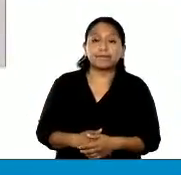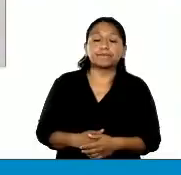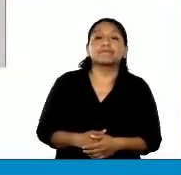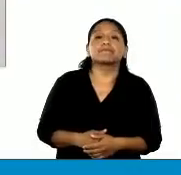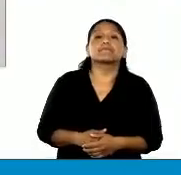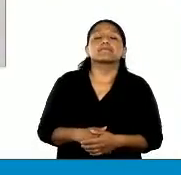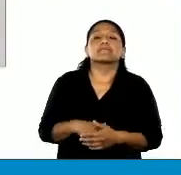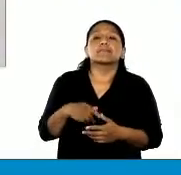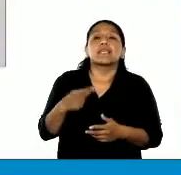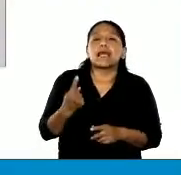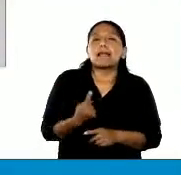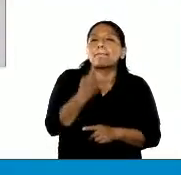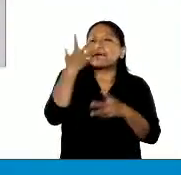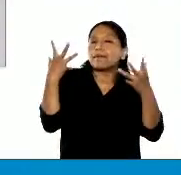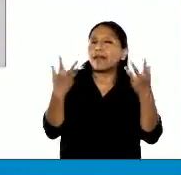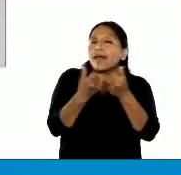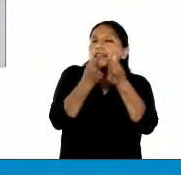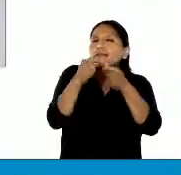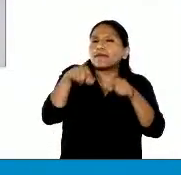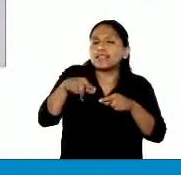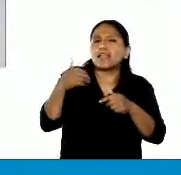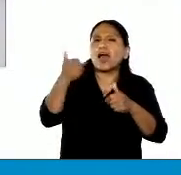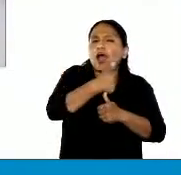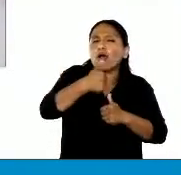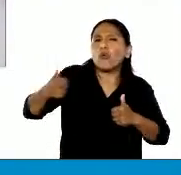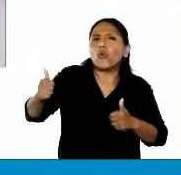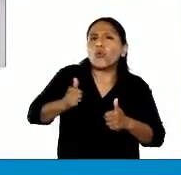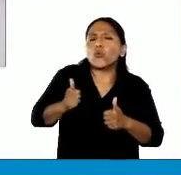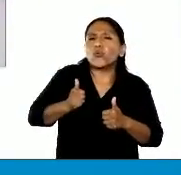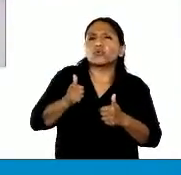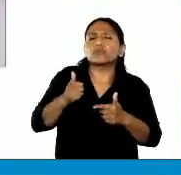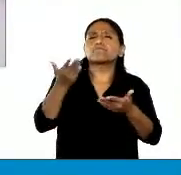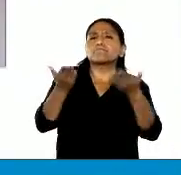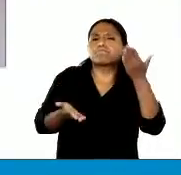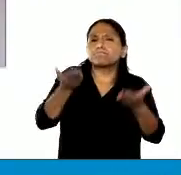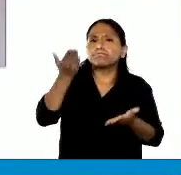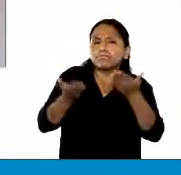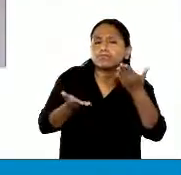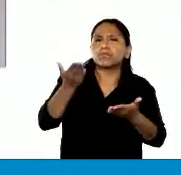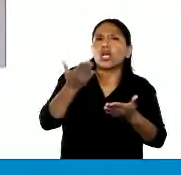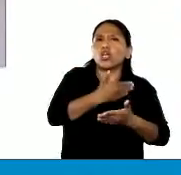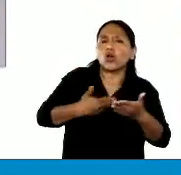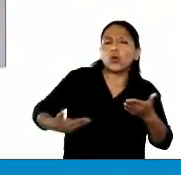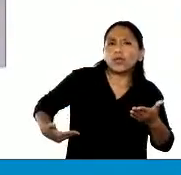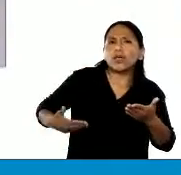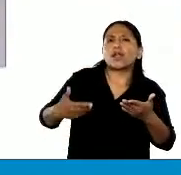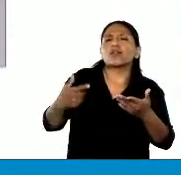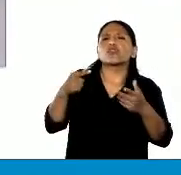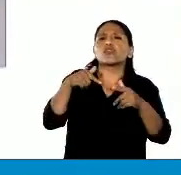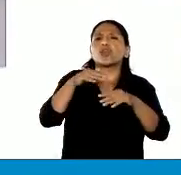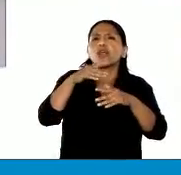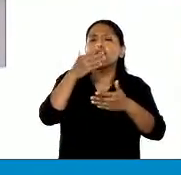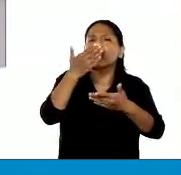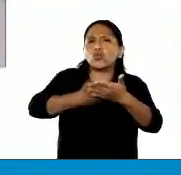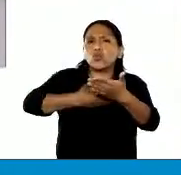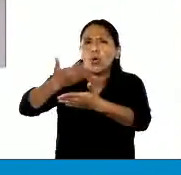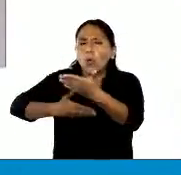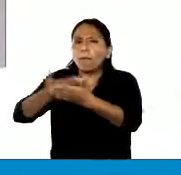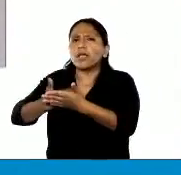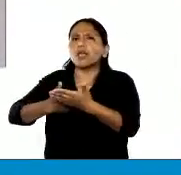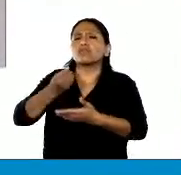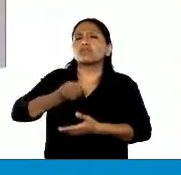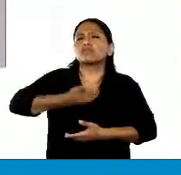el primer aniversario de esta Junta Militar ha motivado un balance de la acción de gobierno en documentos y discursos